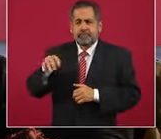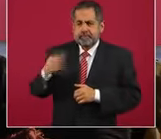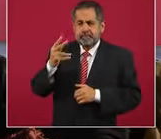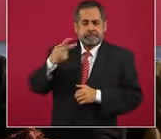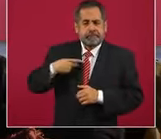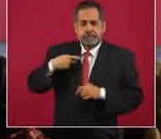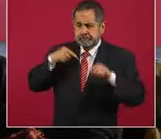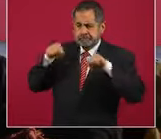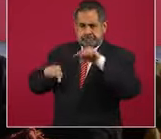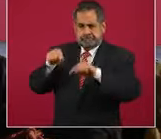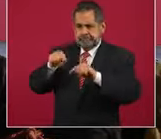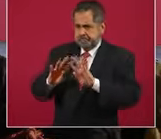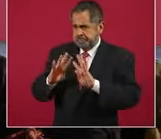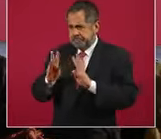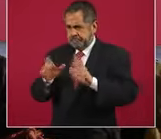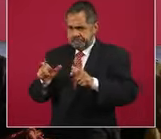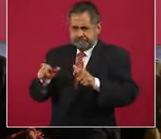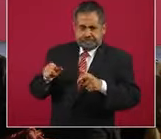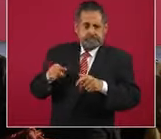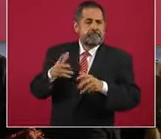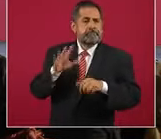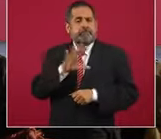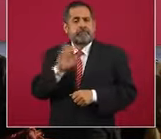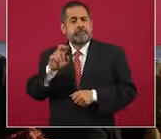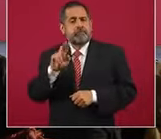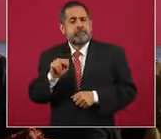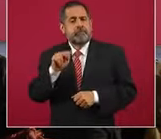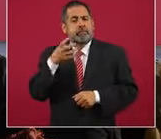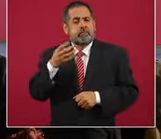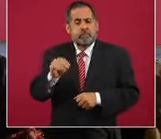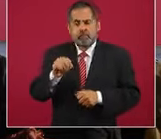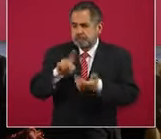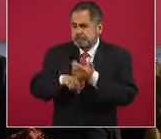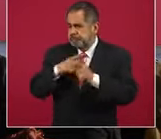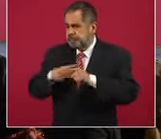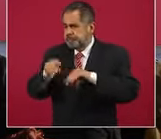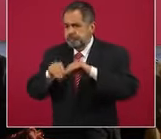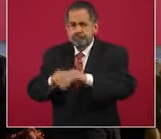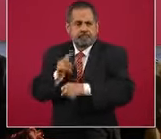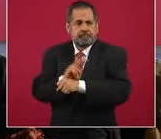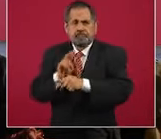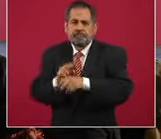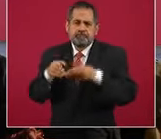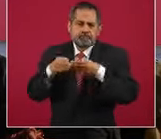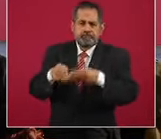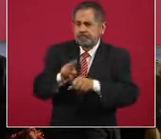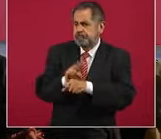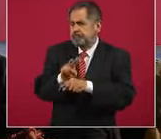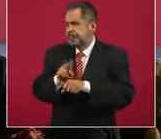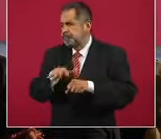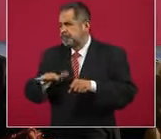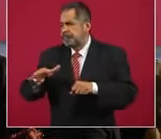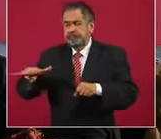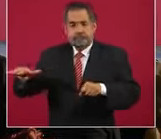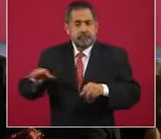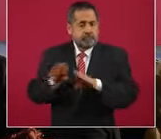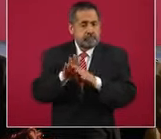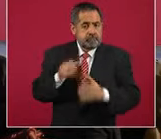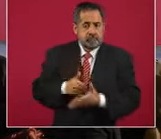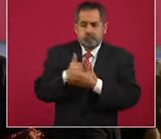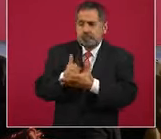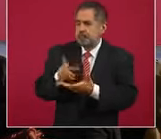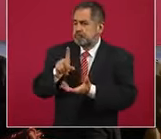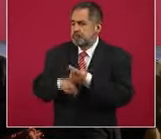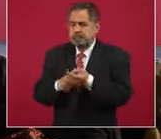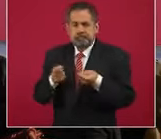6.514 elementos. Se han realizado 589 operaciones en funciones de guardia costera. Se coadyuva en el orden interno del